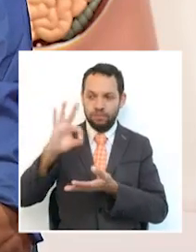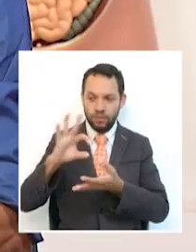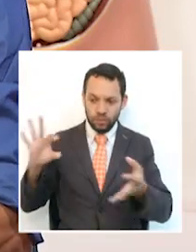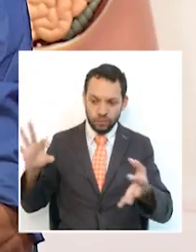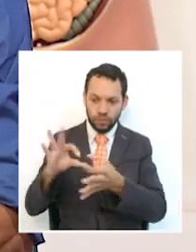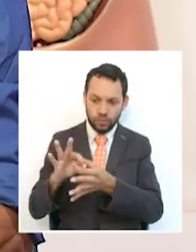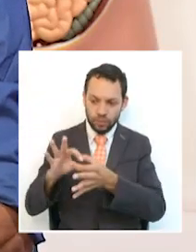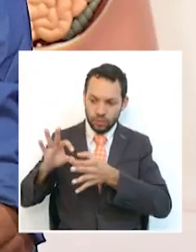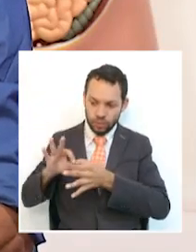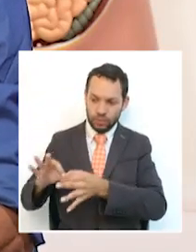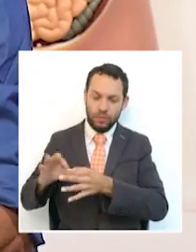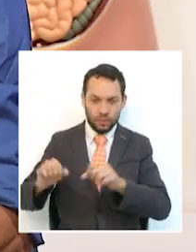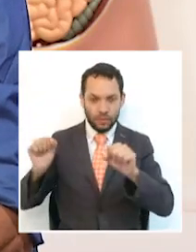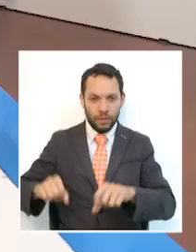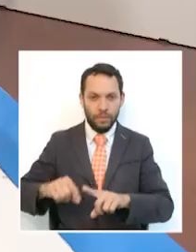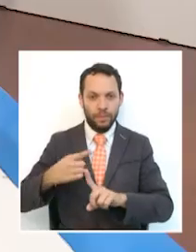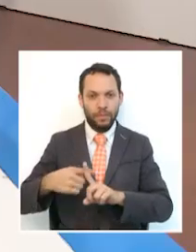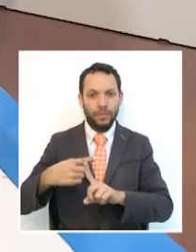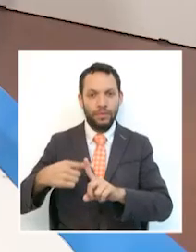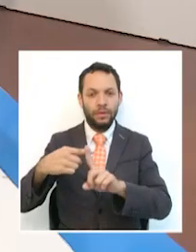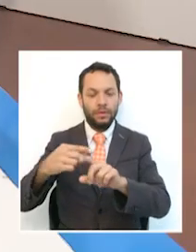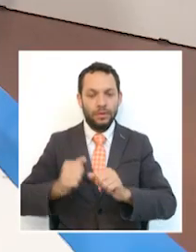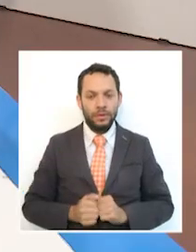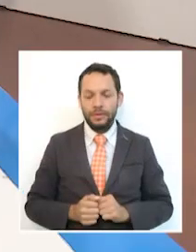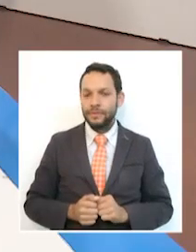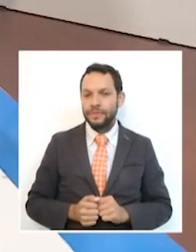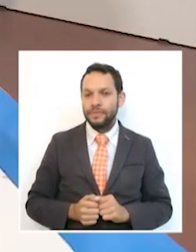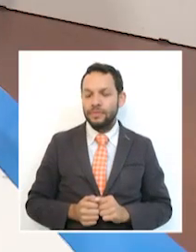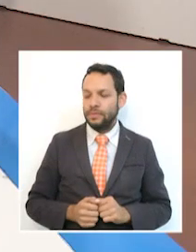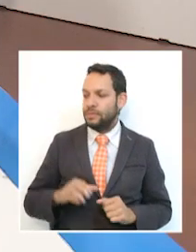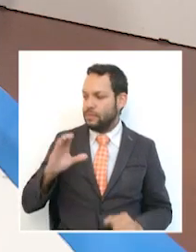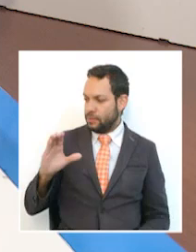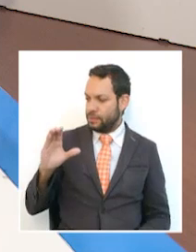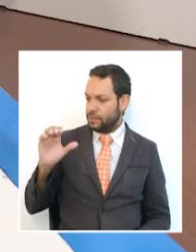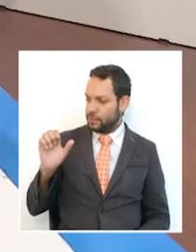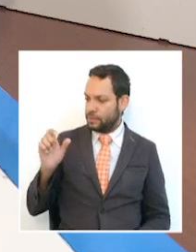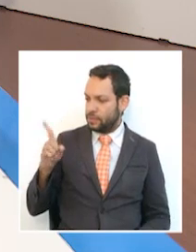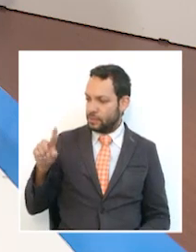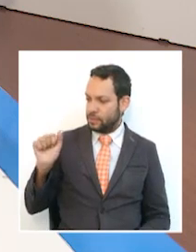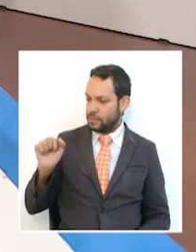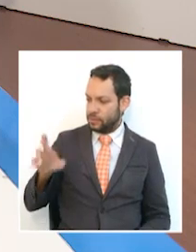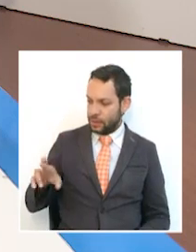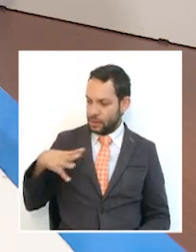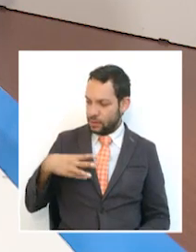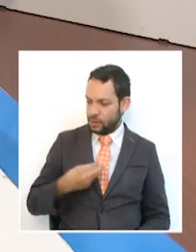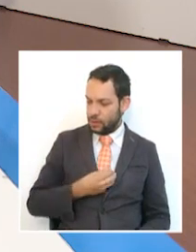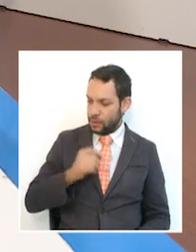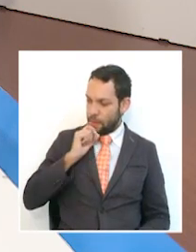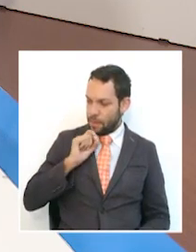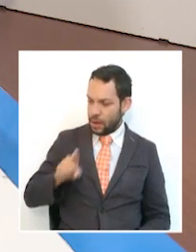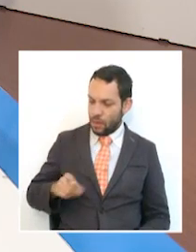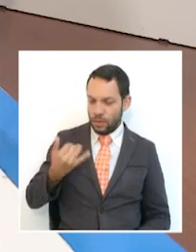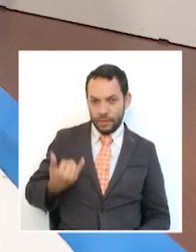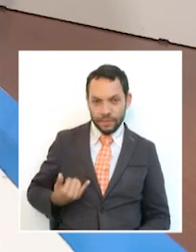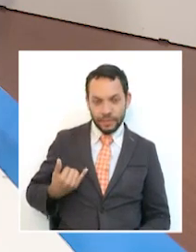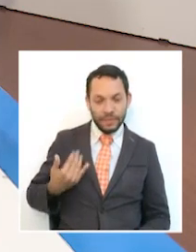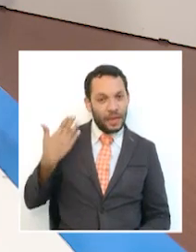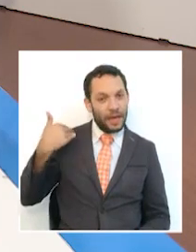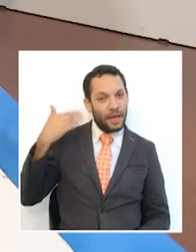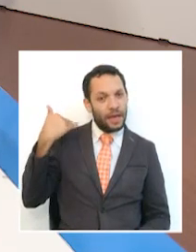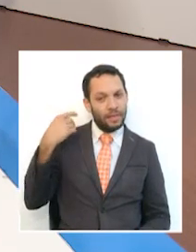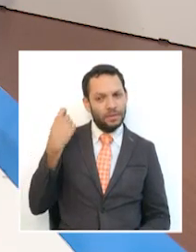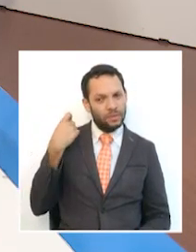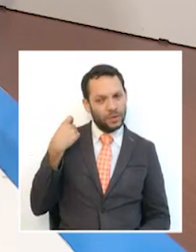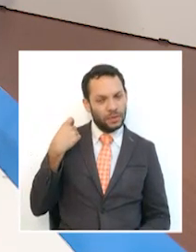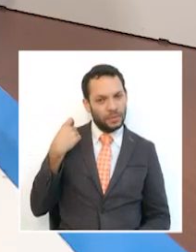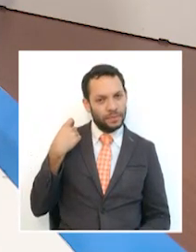es algo que de verdad vale la pena césar fue algo muy bonito porque en el día para tu alma pasado estábamos